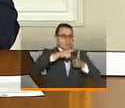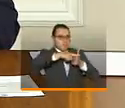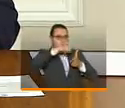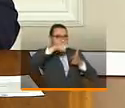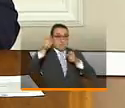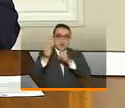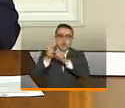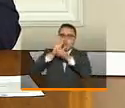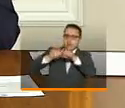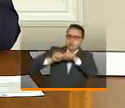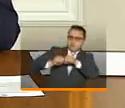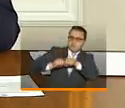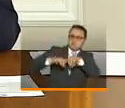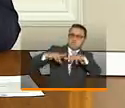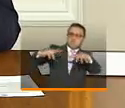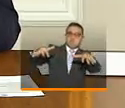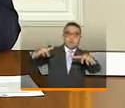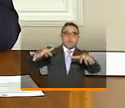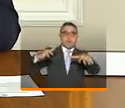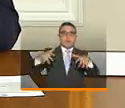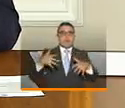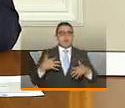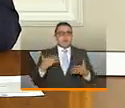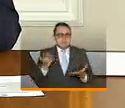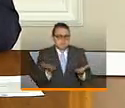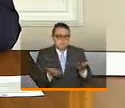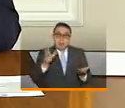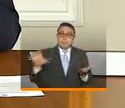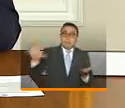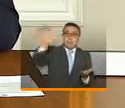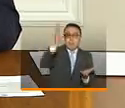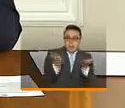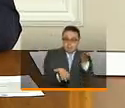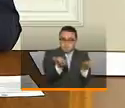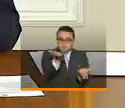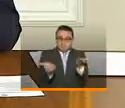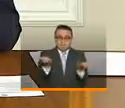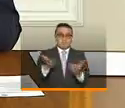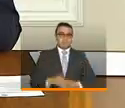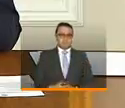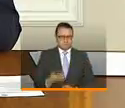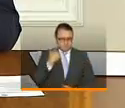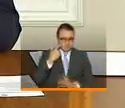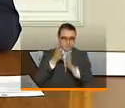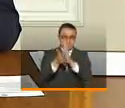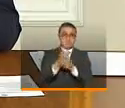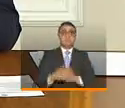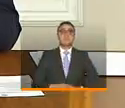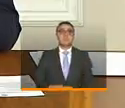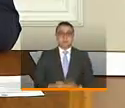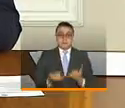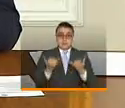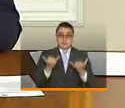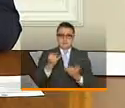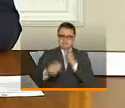de COVID-19 a la luz de los comparativos con otros países. Hoy estamos también uniendo no